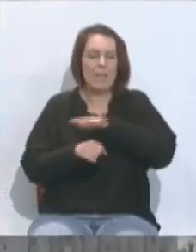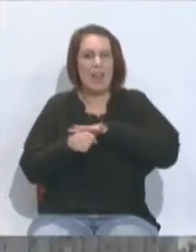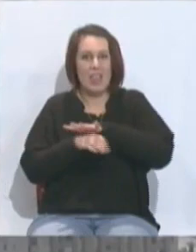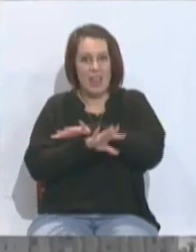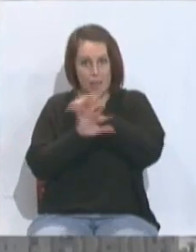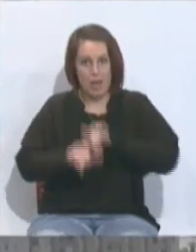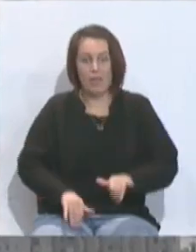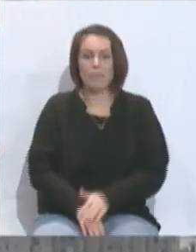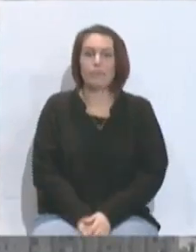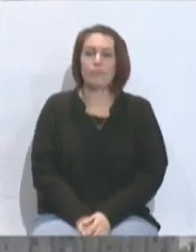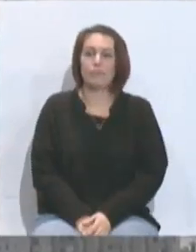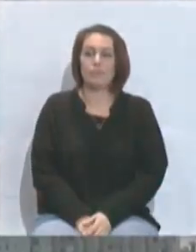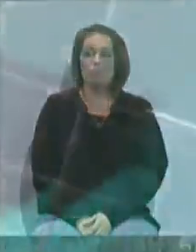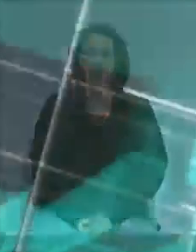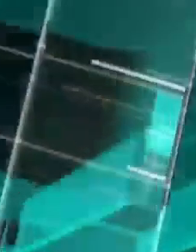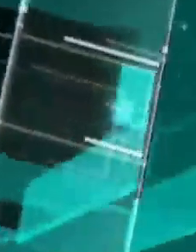Paz.